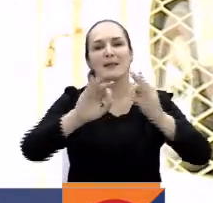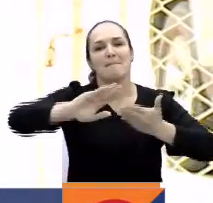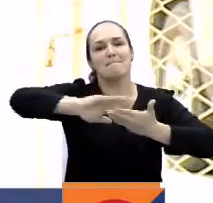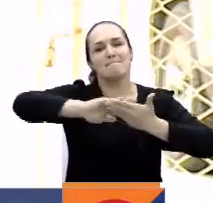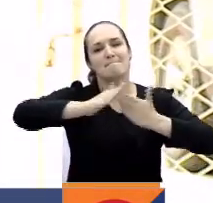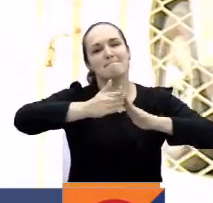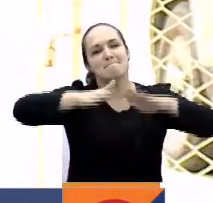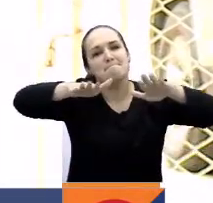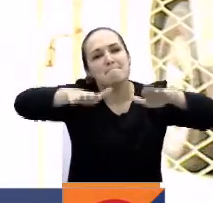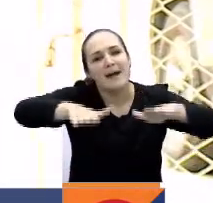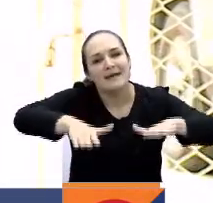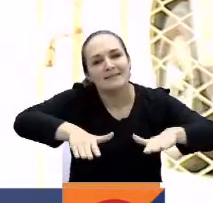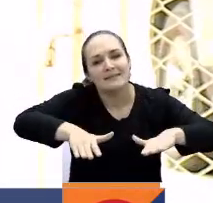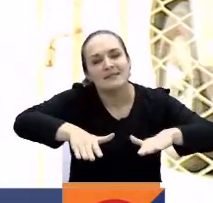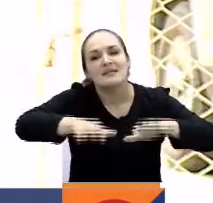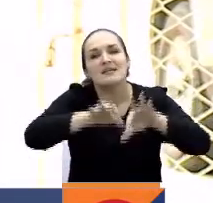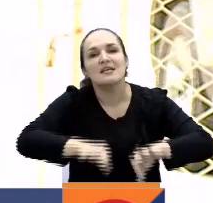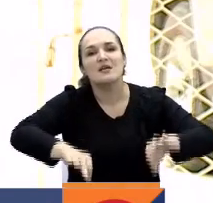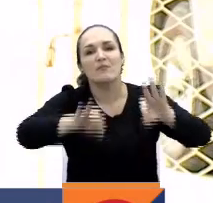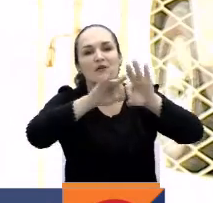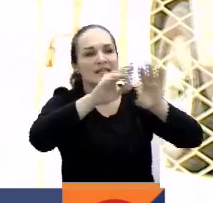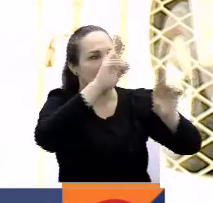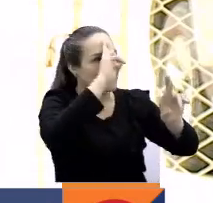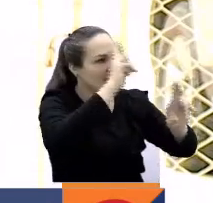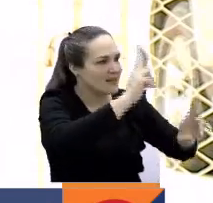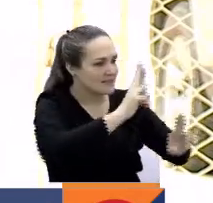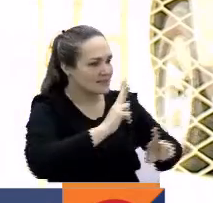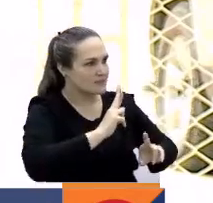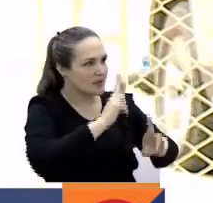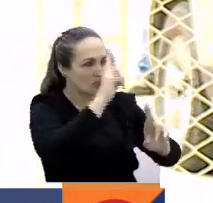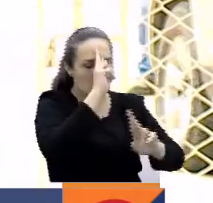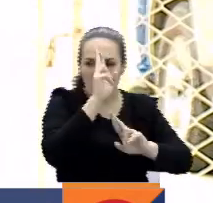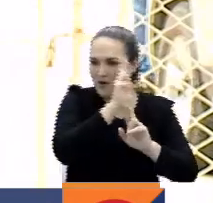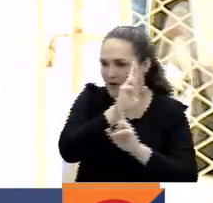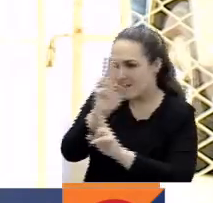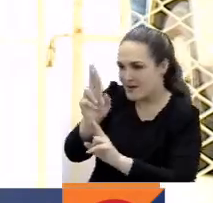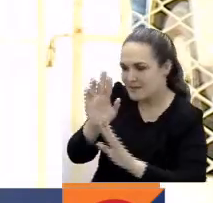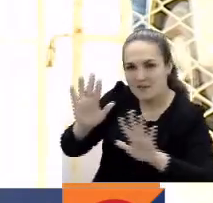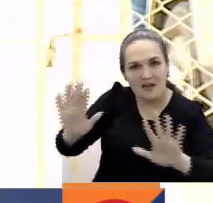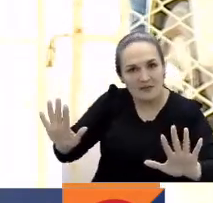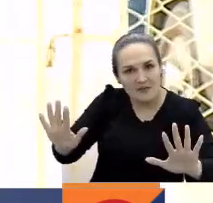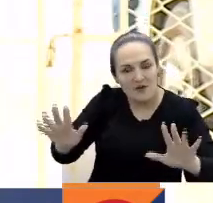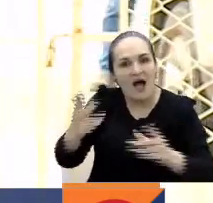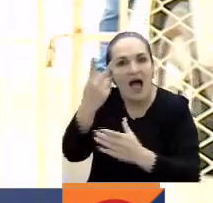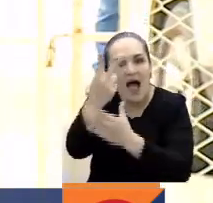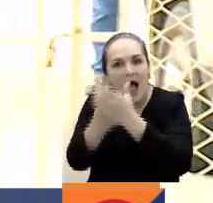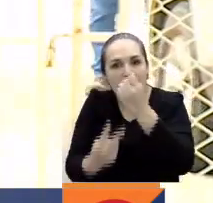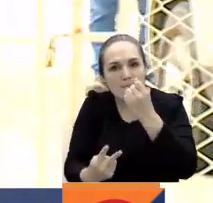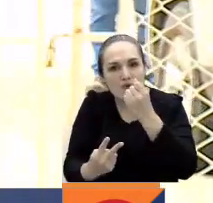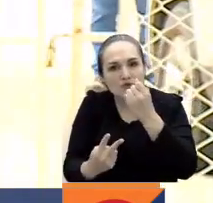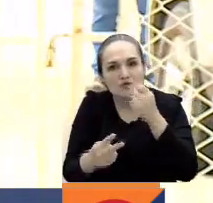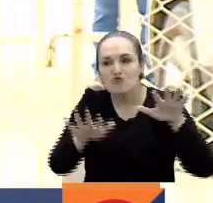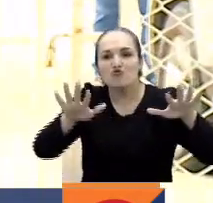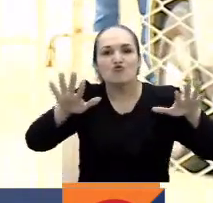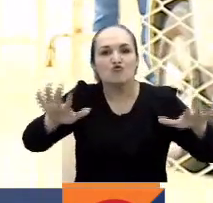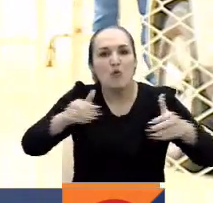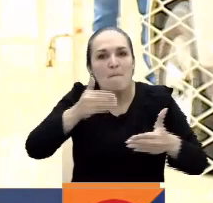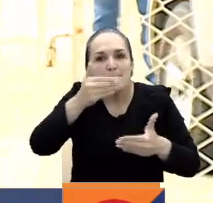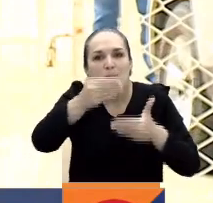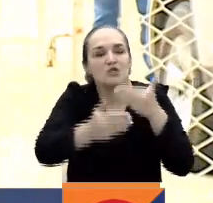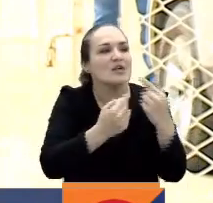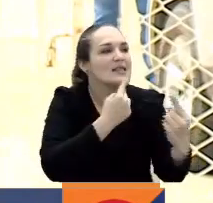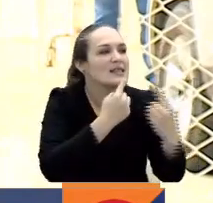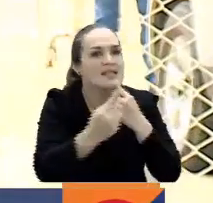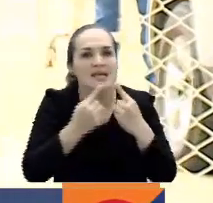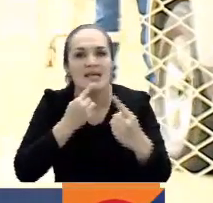siempre respetando al otro. La autodeterminación de los pueblos es una orden de la Constitución de Colombia